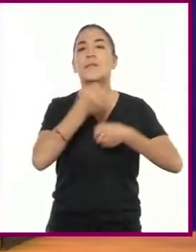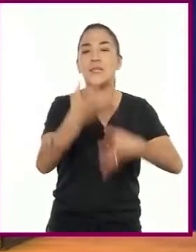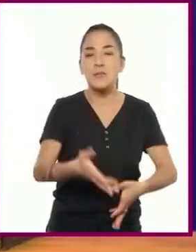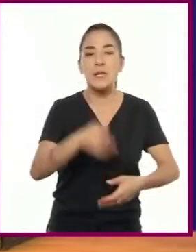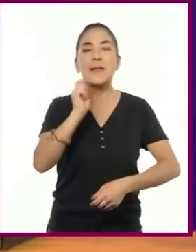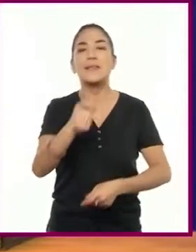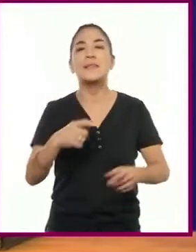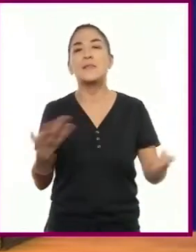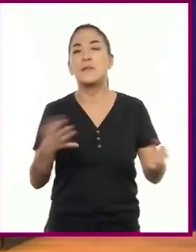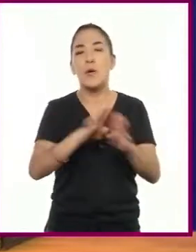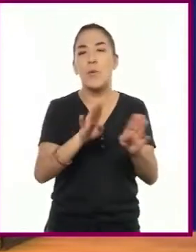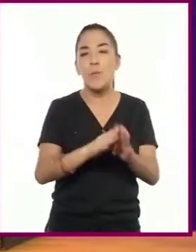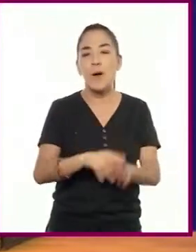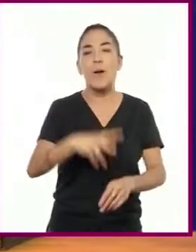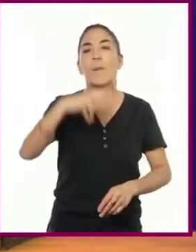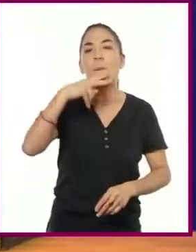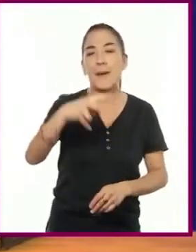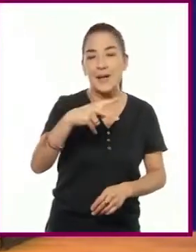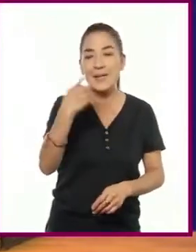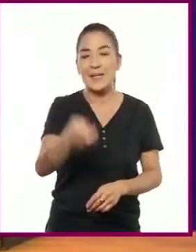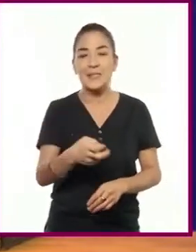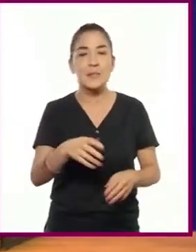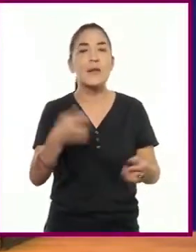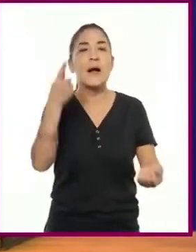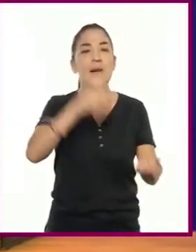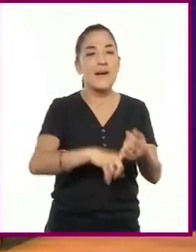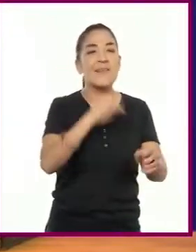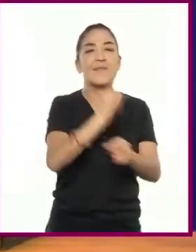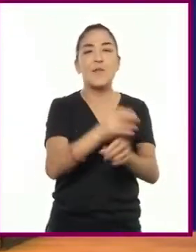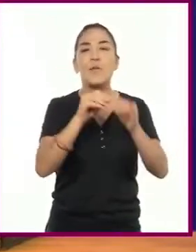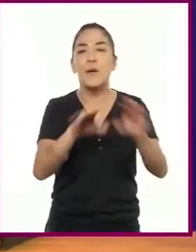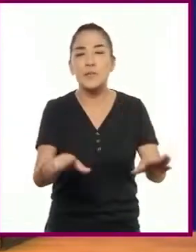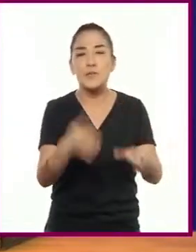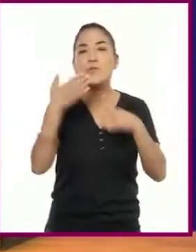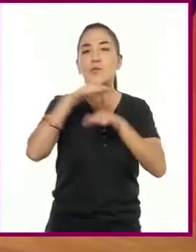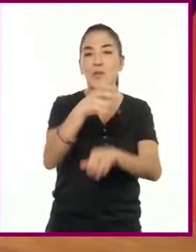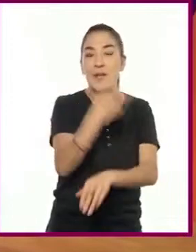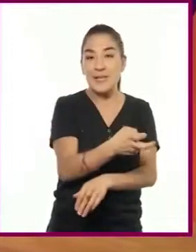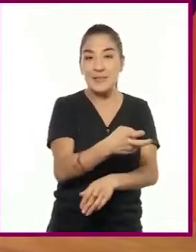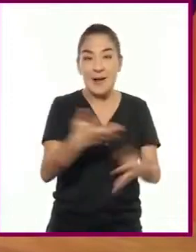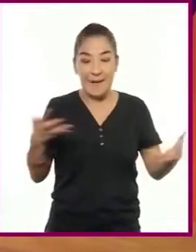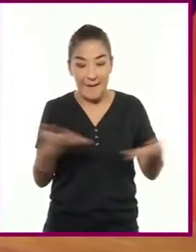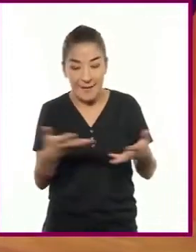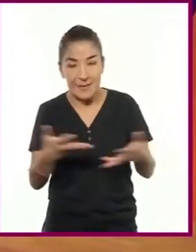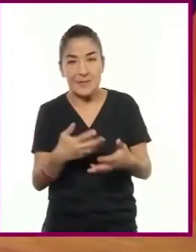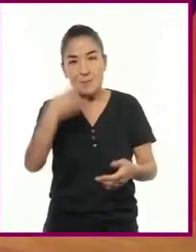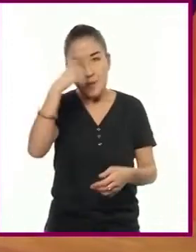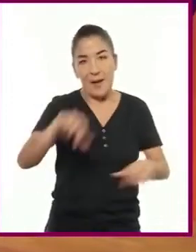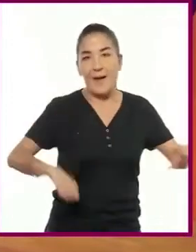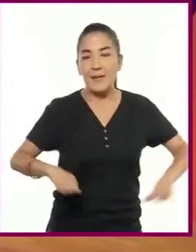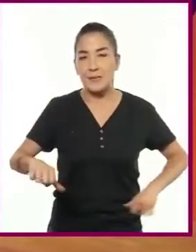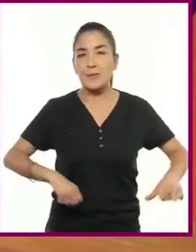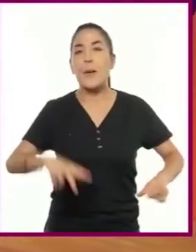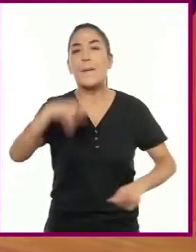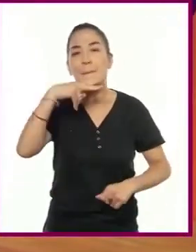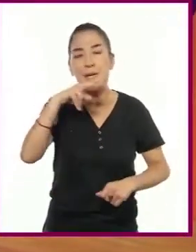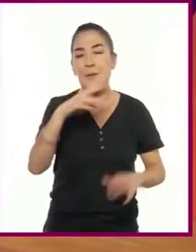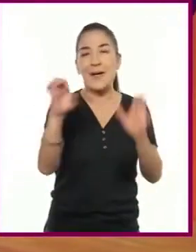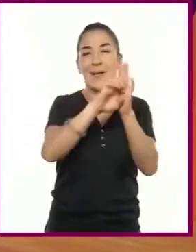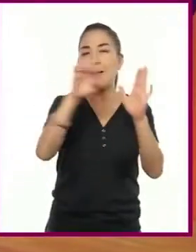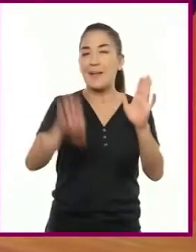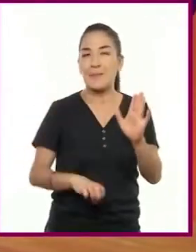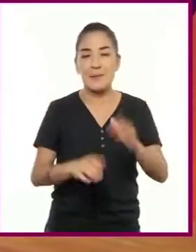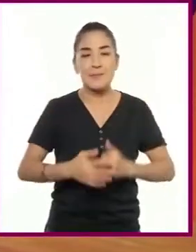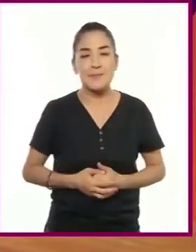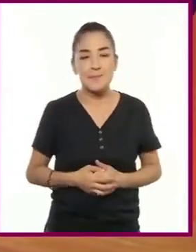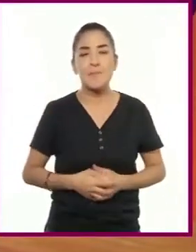son propias de la narrativa y que aportan información sobre el momento en que se realiza la acción del verbo. Es decir,